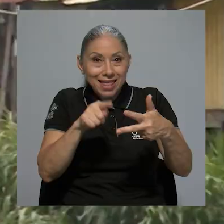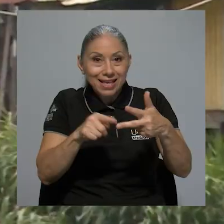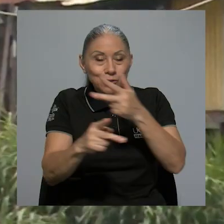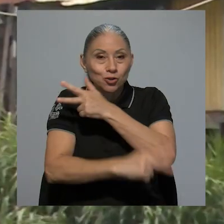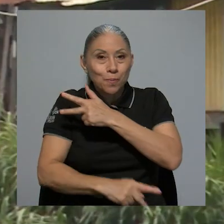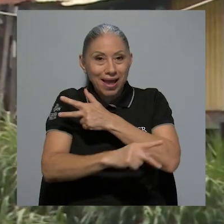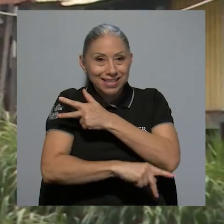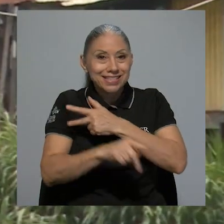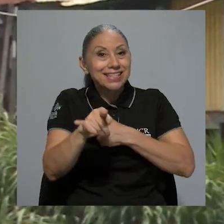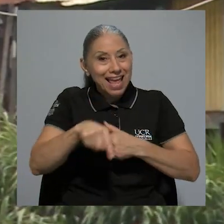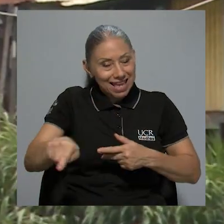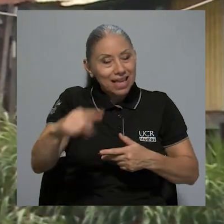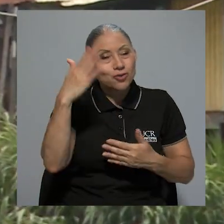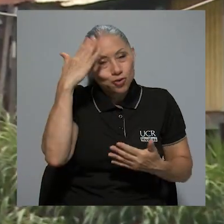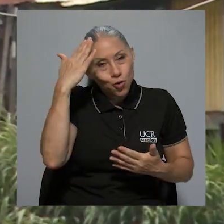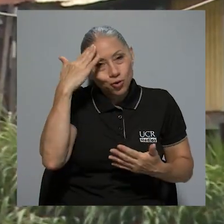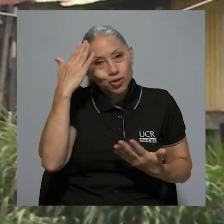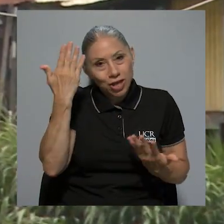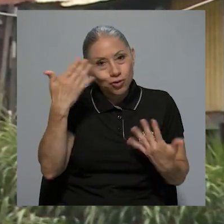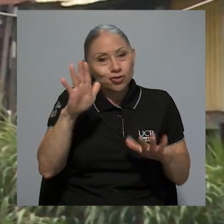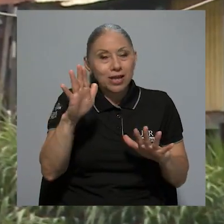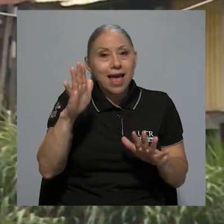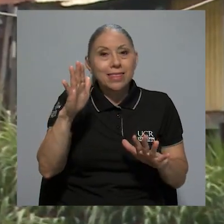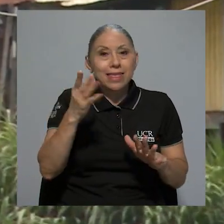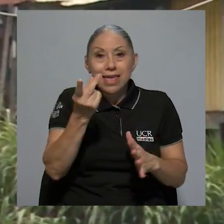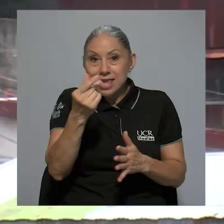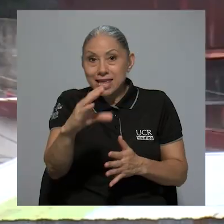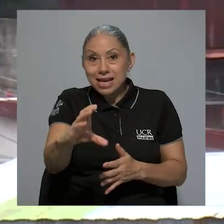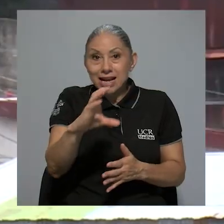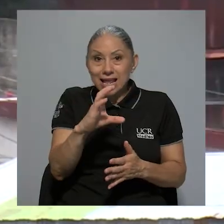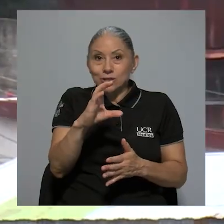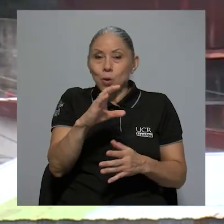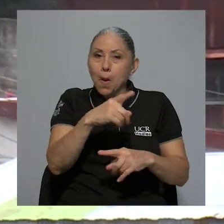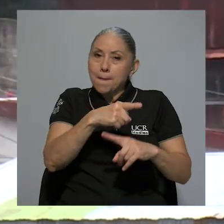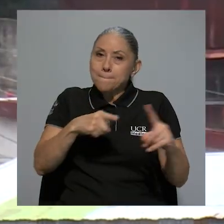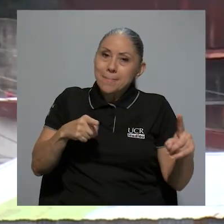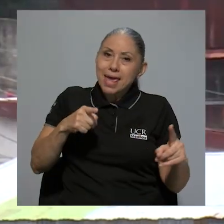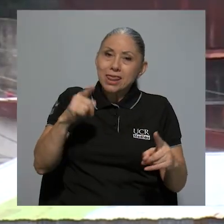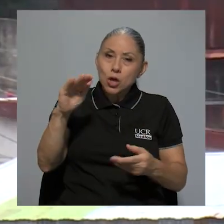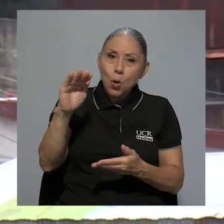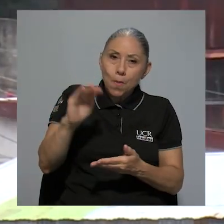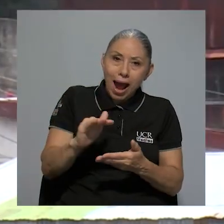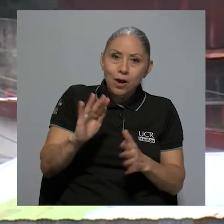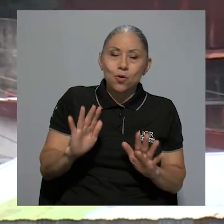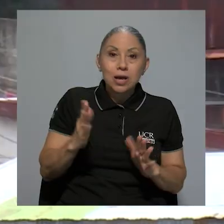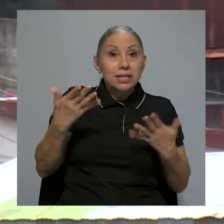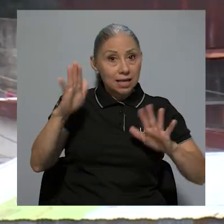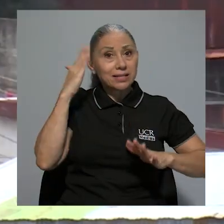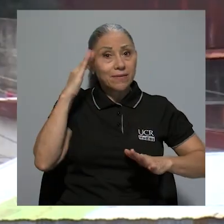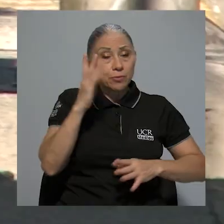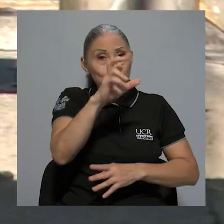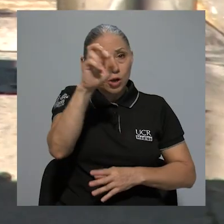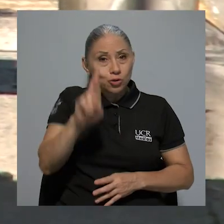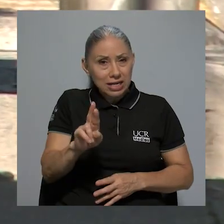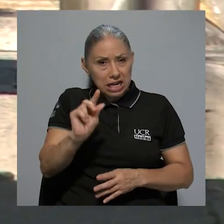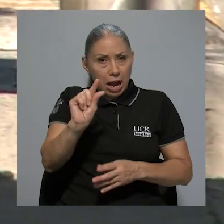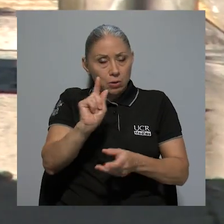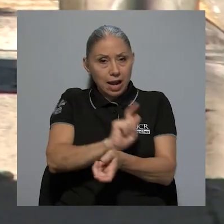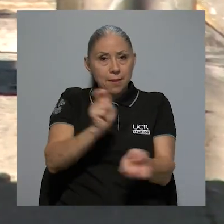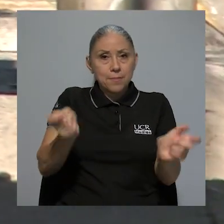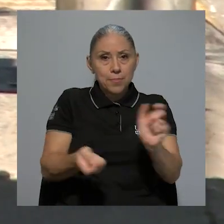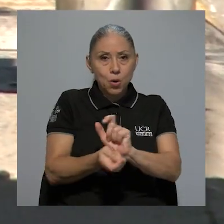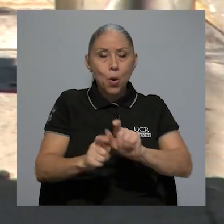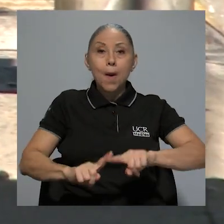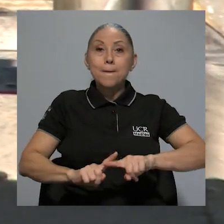países conocidos de ingreso medio-bajo, ¿verdad? Ya sabemos que Costa Rica cambió un poco en esa categoría, pero